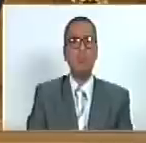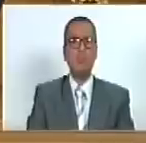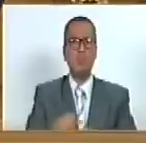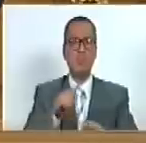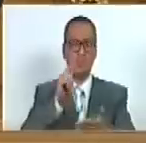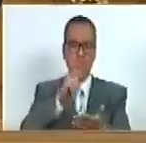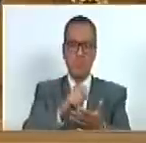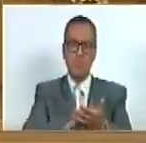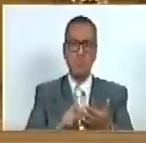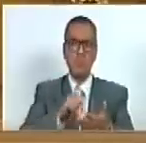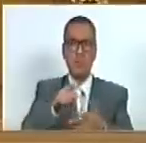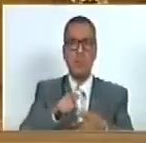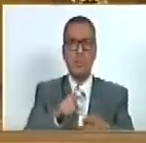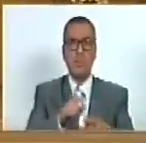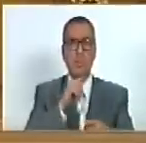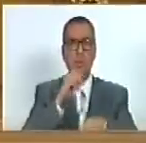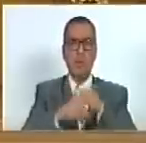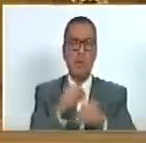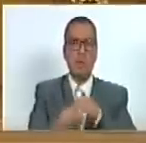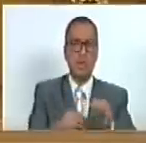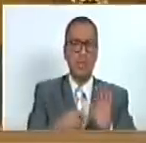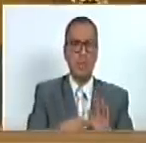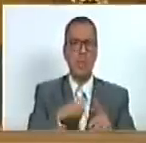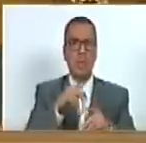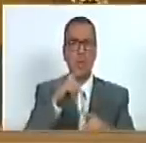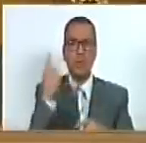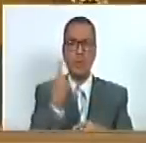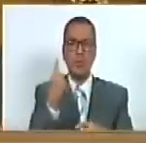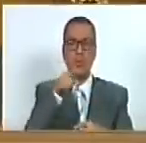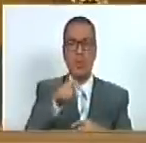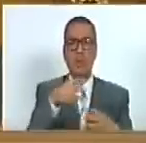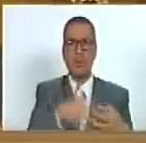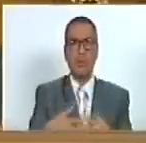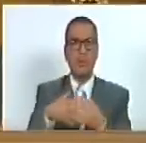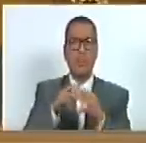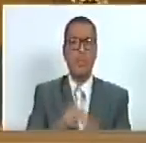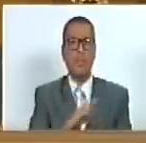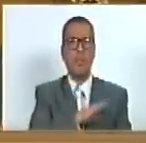imposición de medidas coercitivas unilaterales.